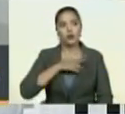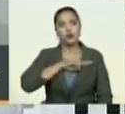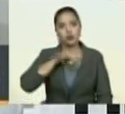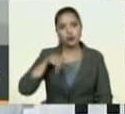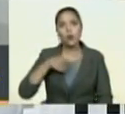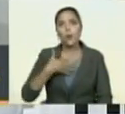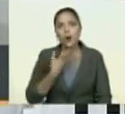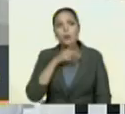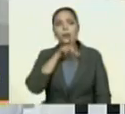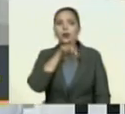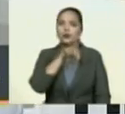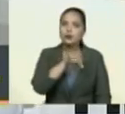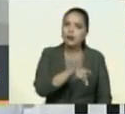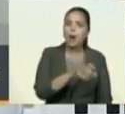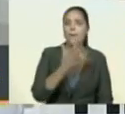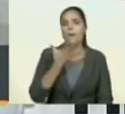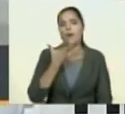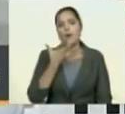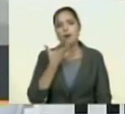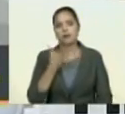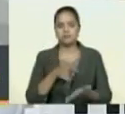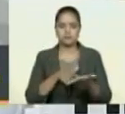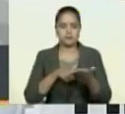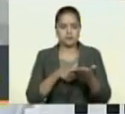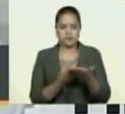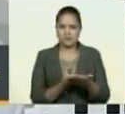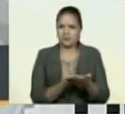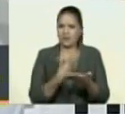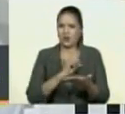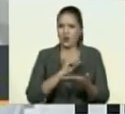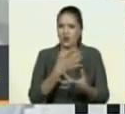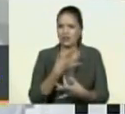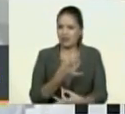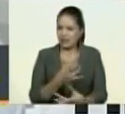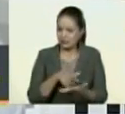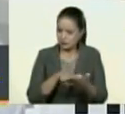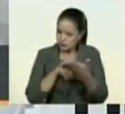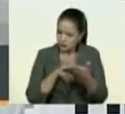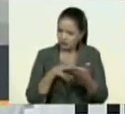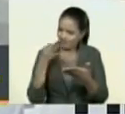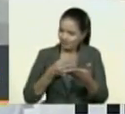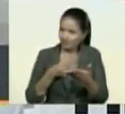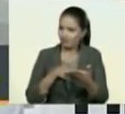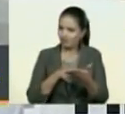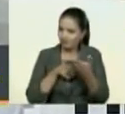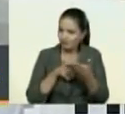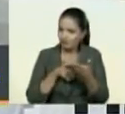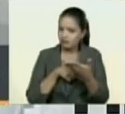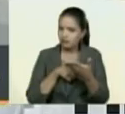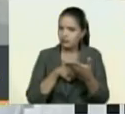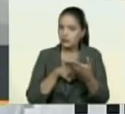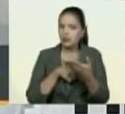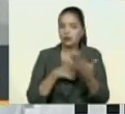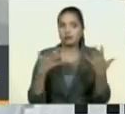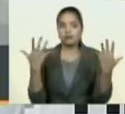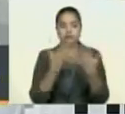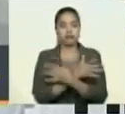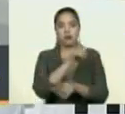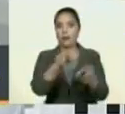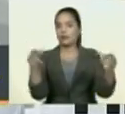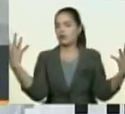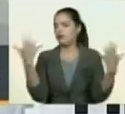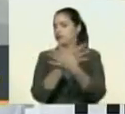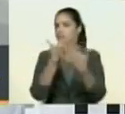también preguntarse si no son mensajes interesados, tendenciosos, que lleven a la confusión